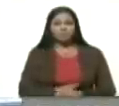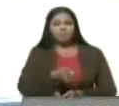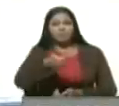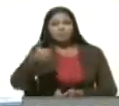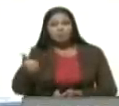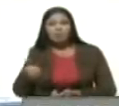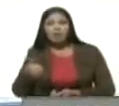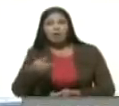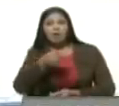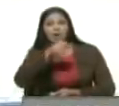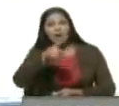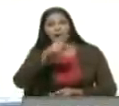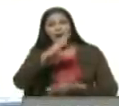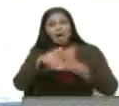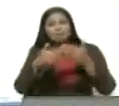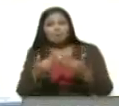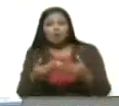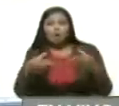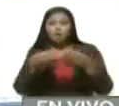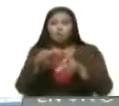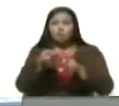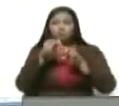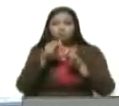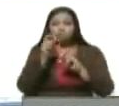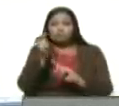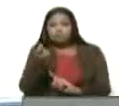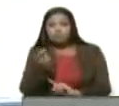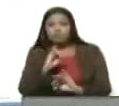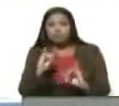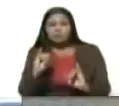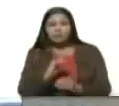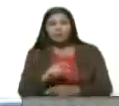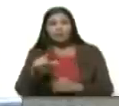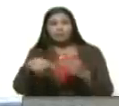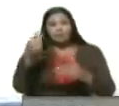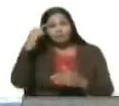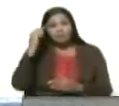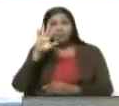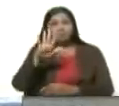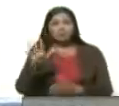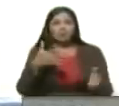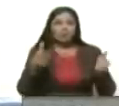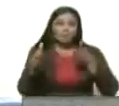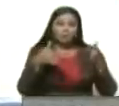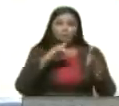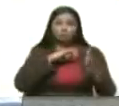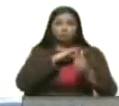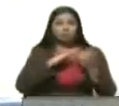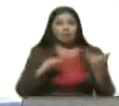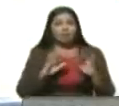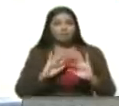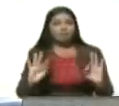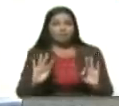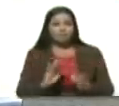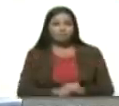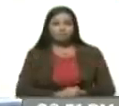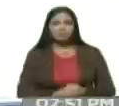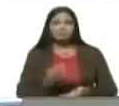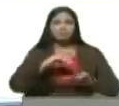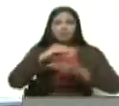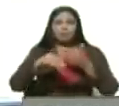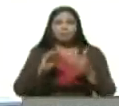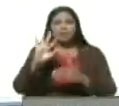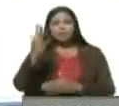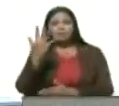delegados y las delegadas, y para la fecha del 5 de marzo estaré instalando el Congreso, el